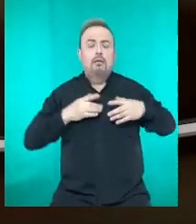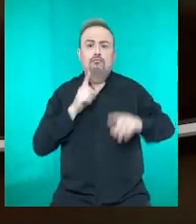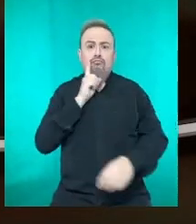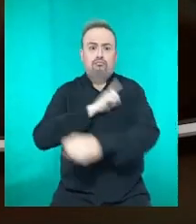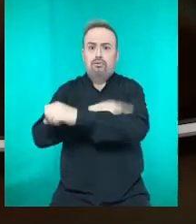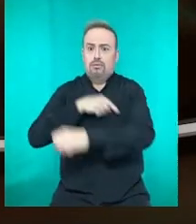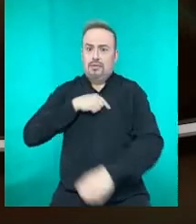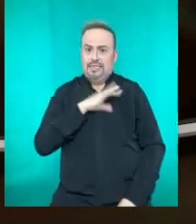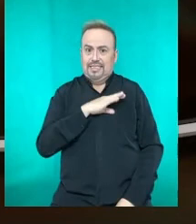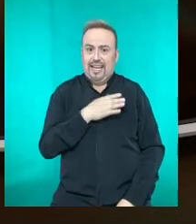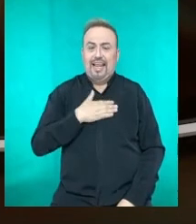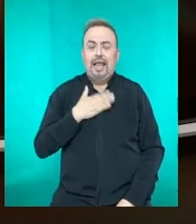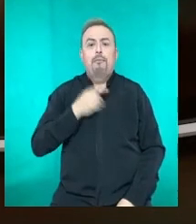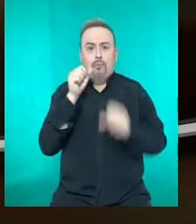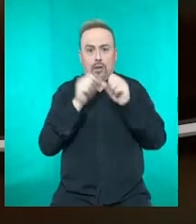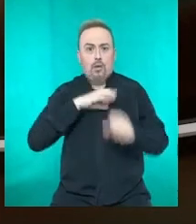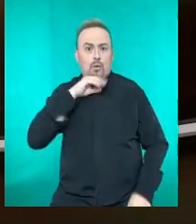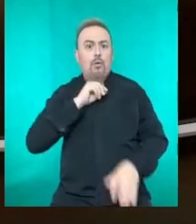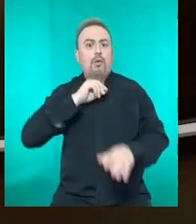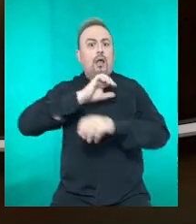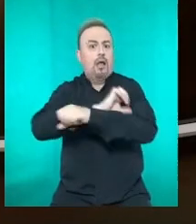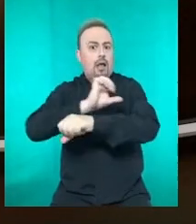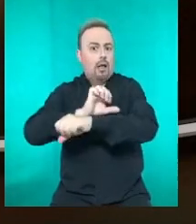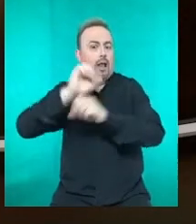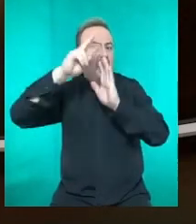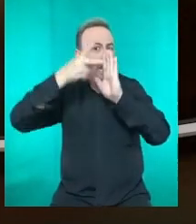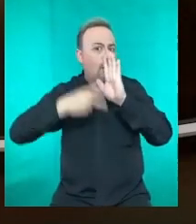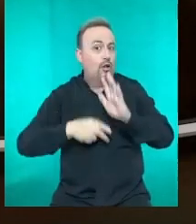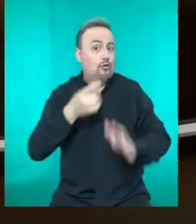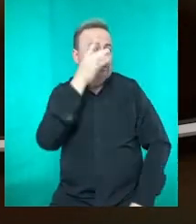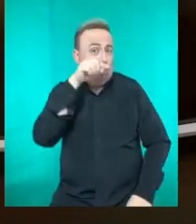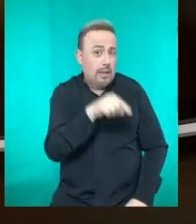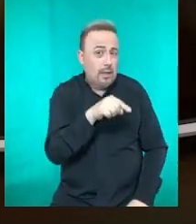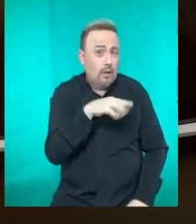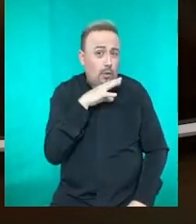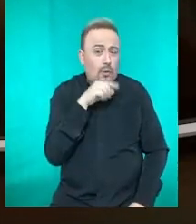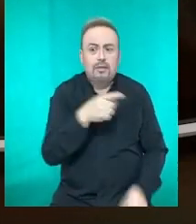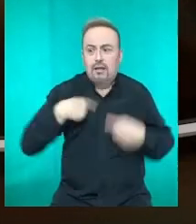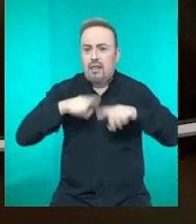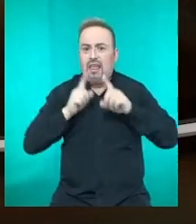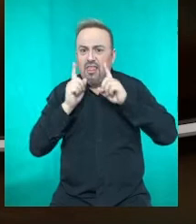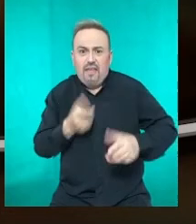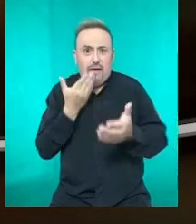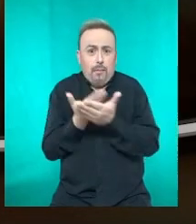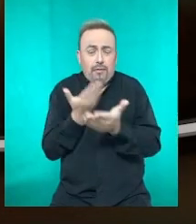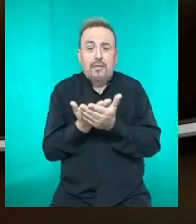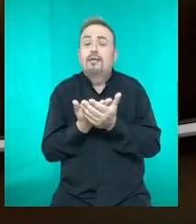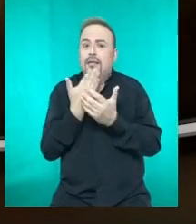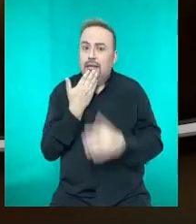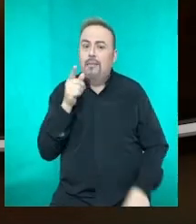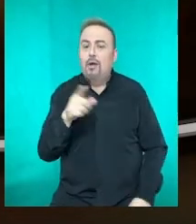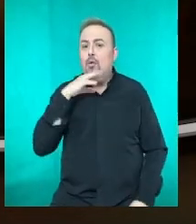país para poder utilizar la energía renovable. Pero no solo la energía renovable es lo que tenemos que aprovechar, sino que también el